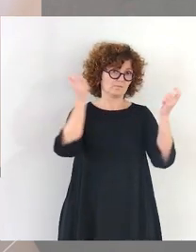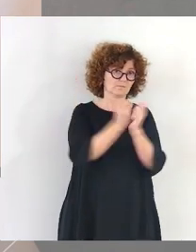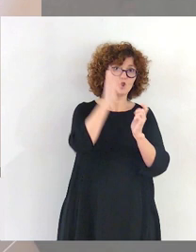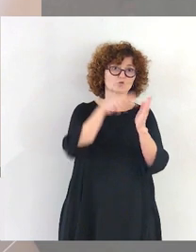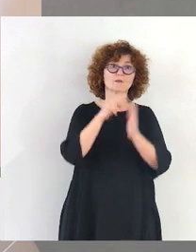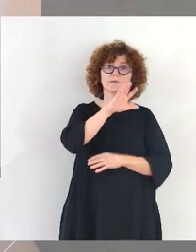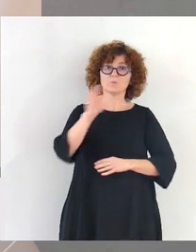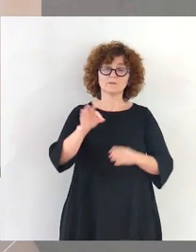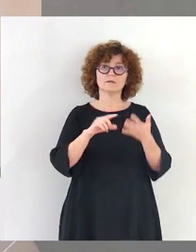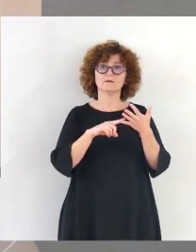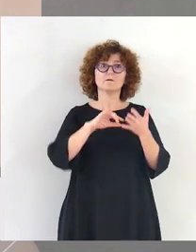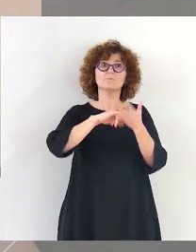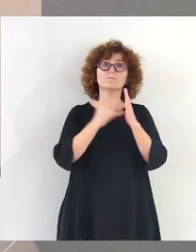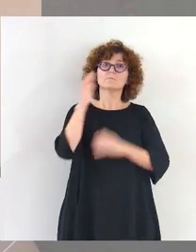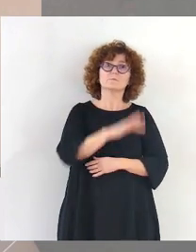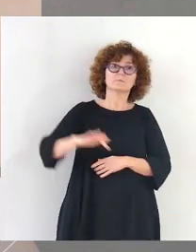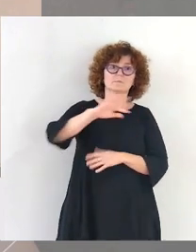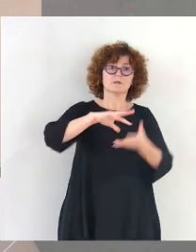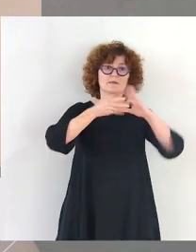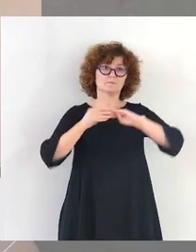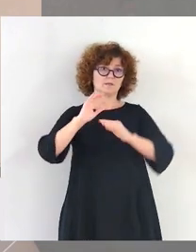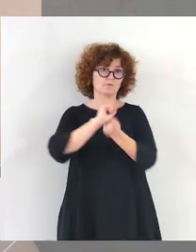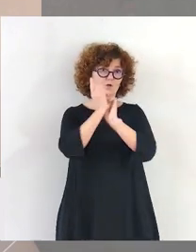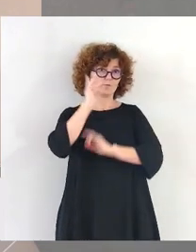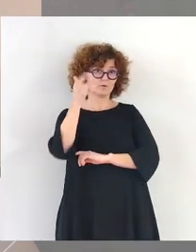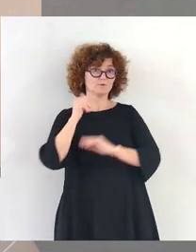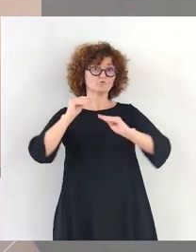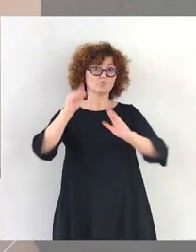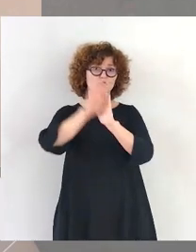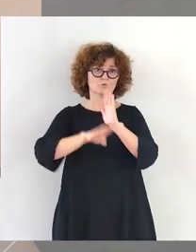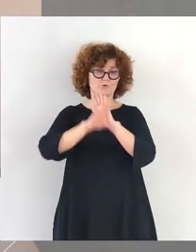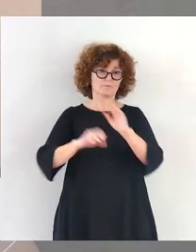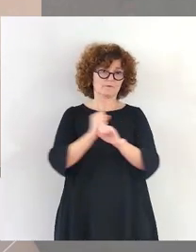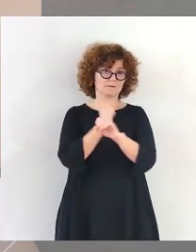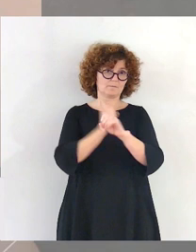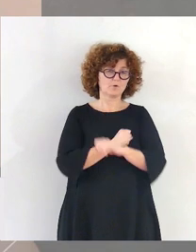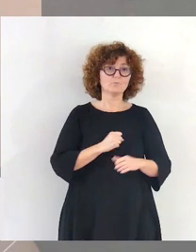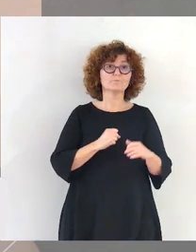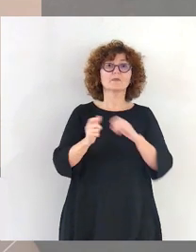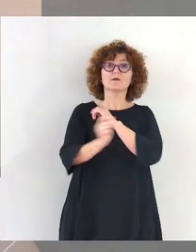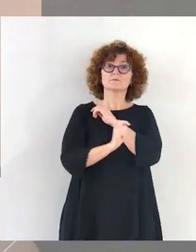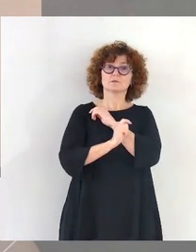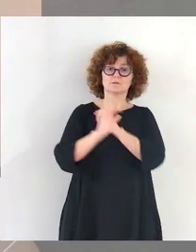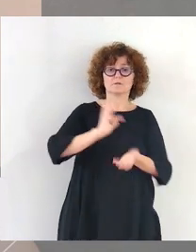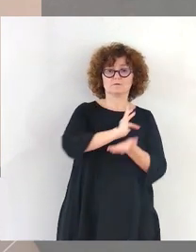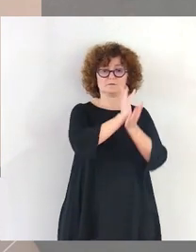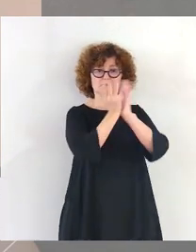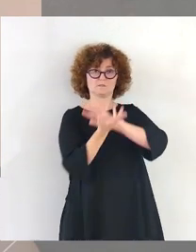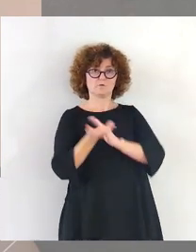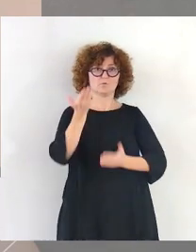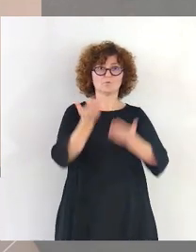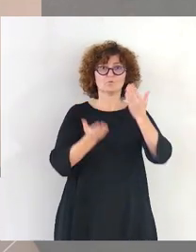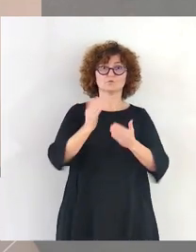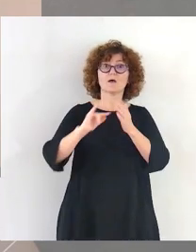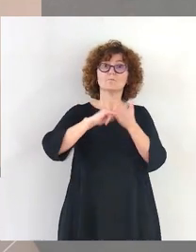2050 el plan Nacional de adaptación a cambio climático y su programa de trabajo la estrategia de I justa